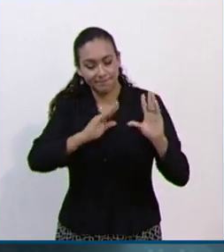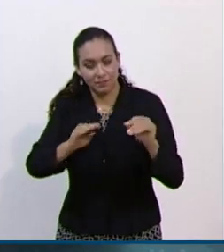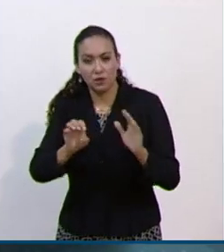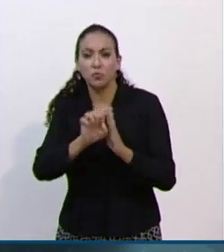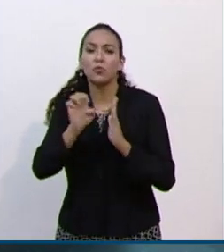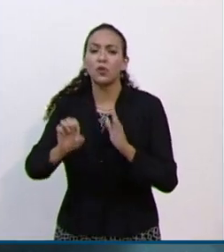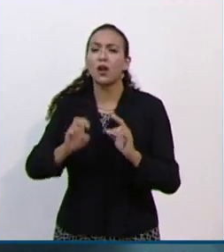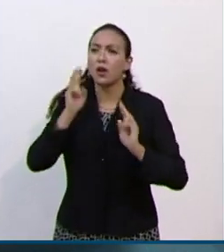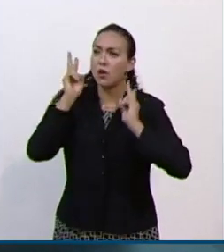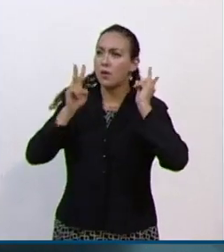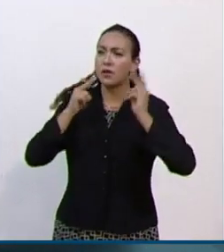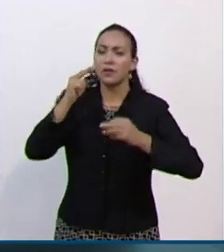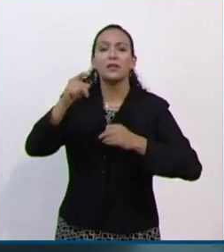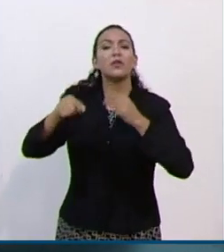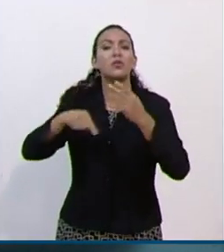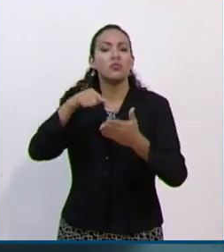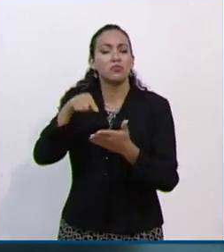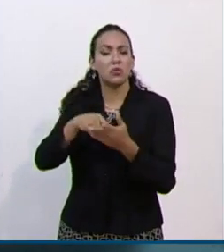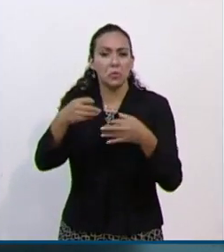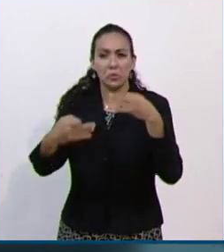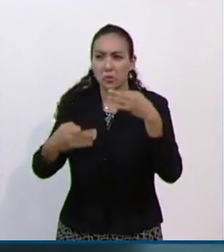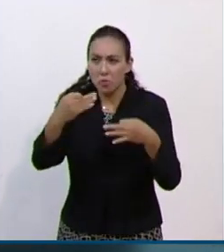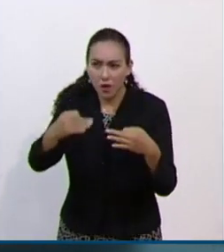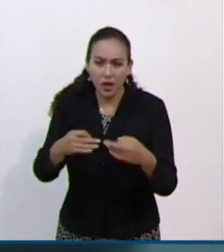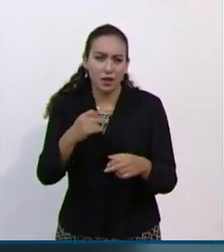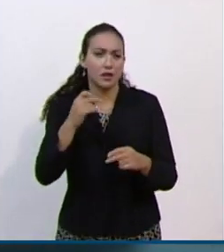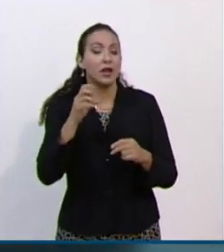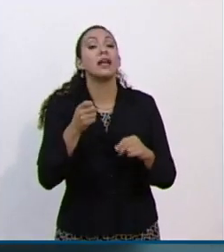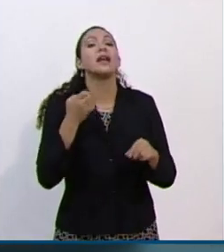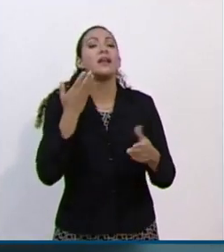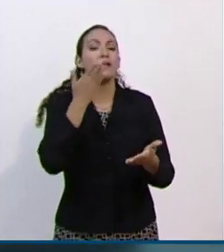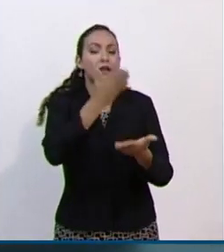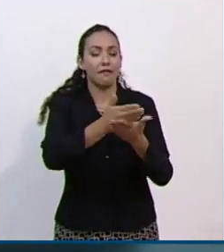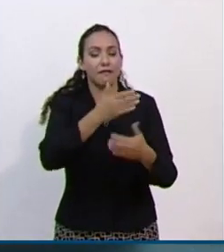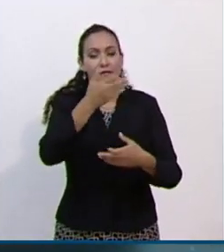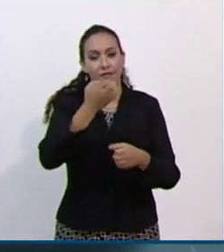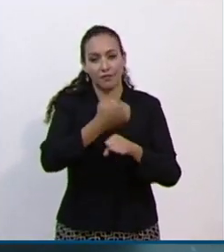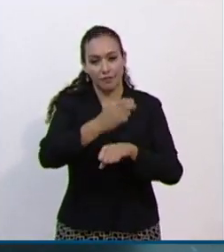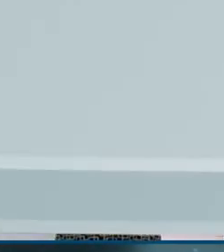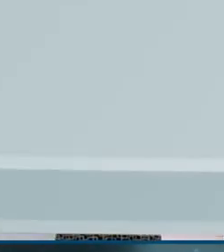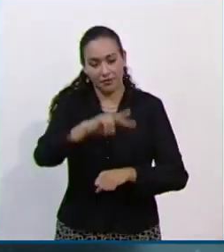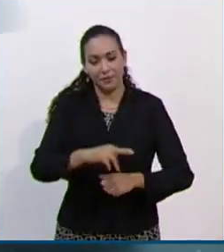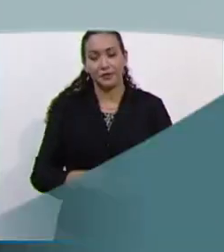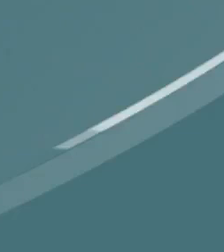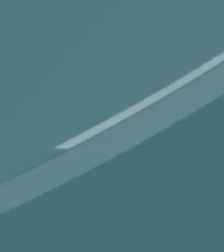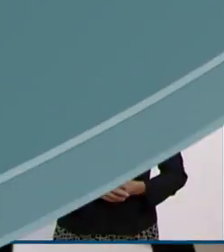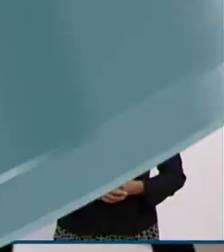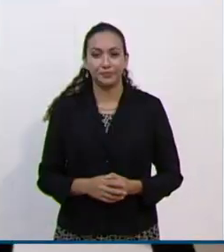a centros de justicia en la capital del país y el Estado de México.